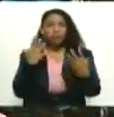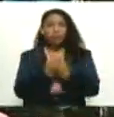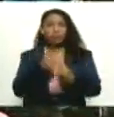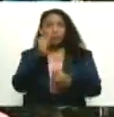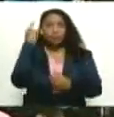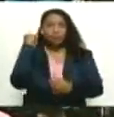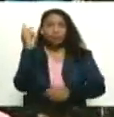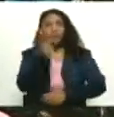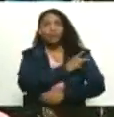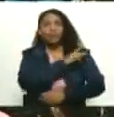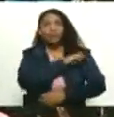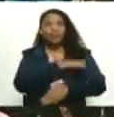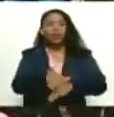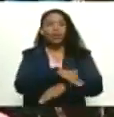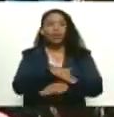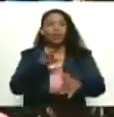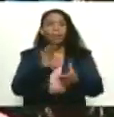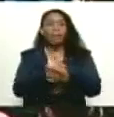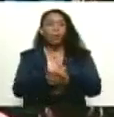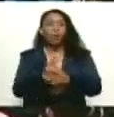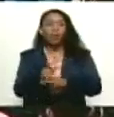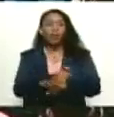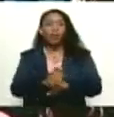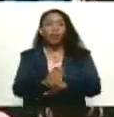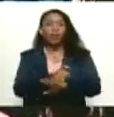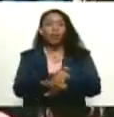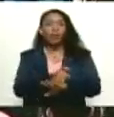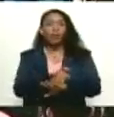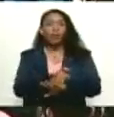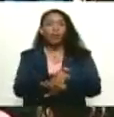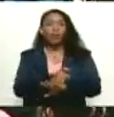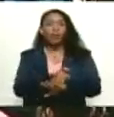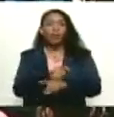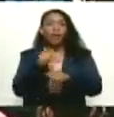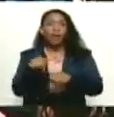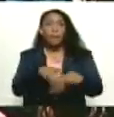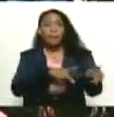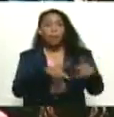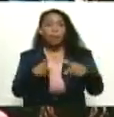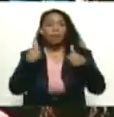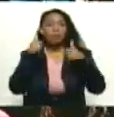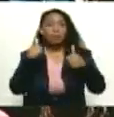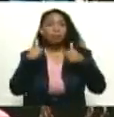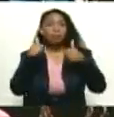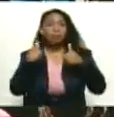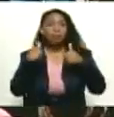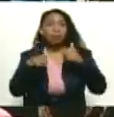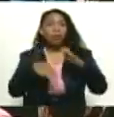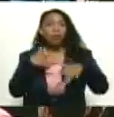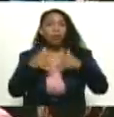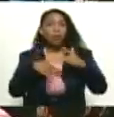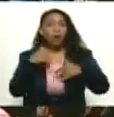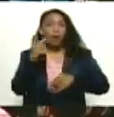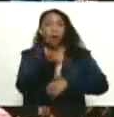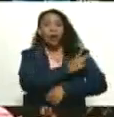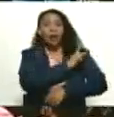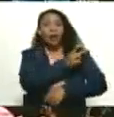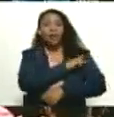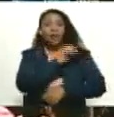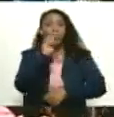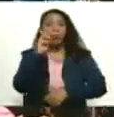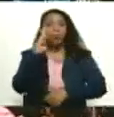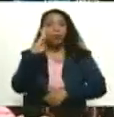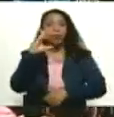calle, compañero gobernador, ha iniciado un programa bien bueno para los jefes de VCH,